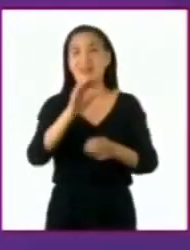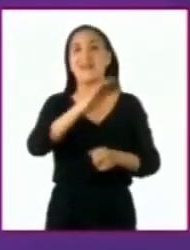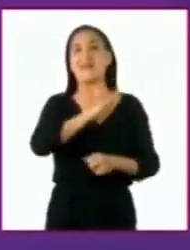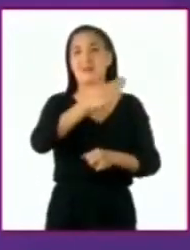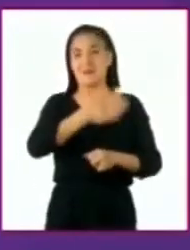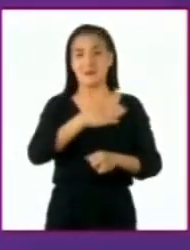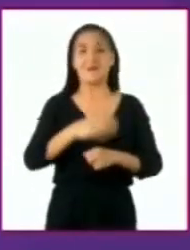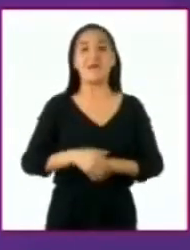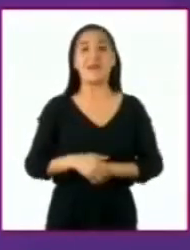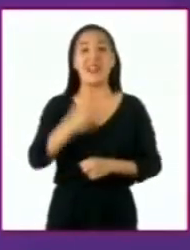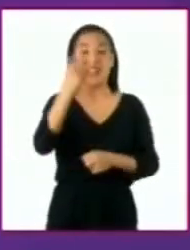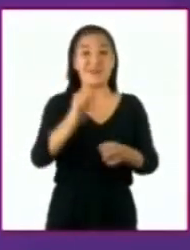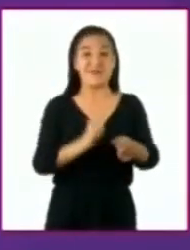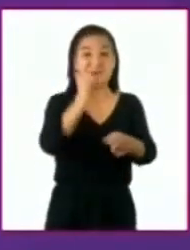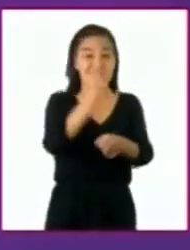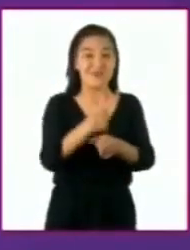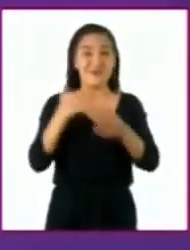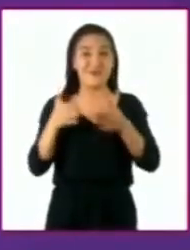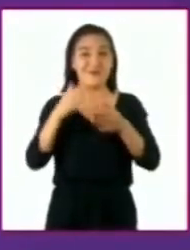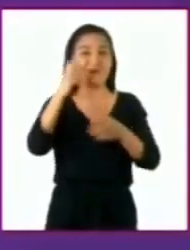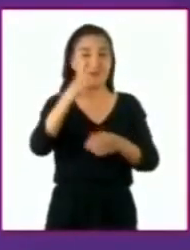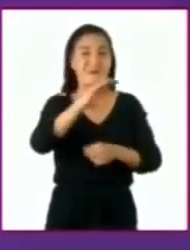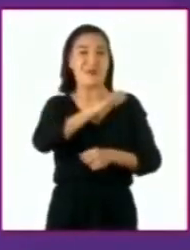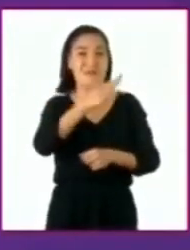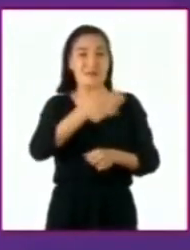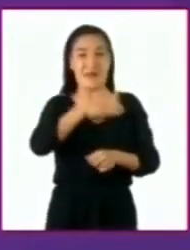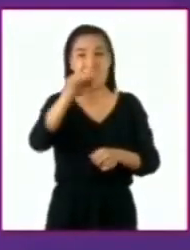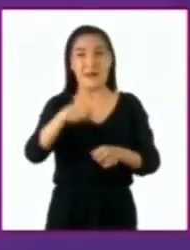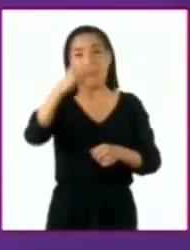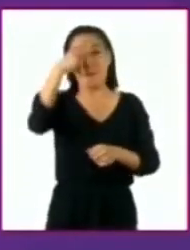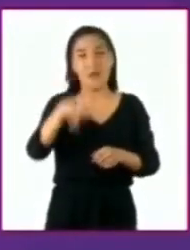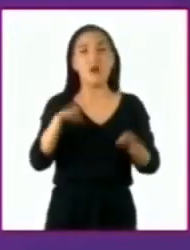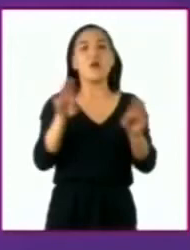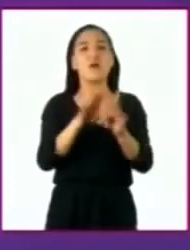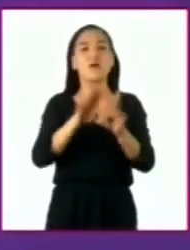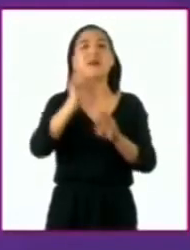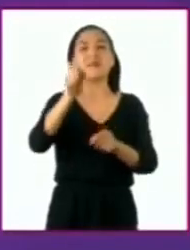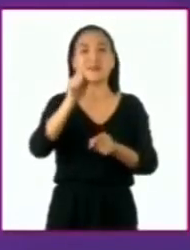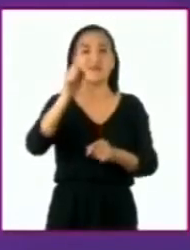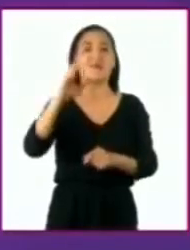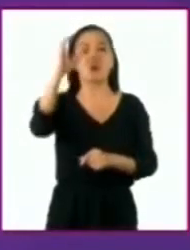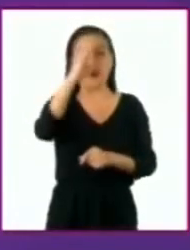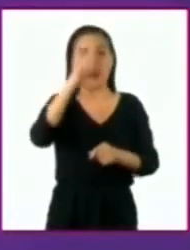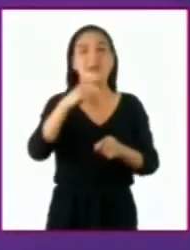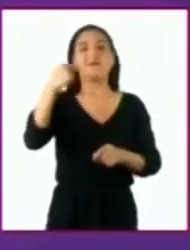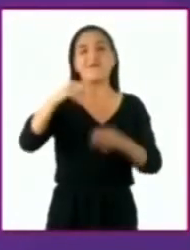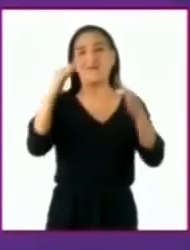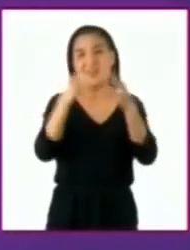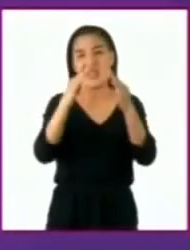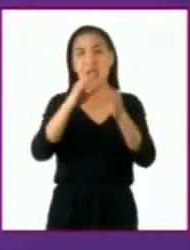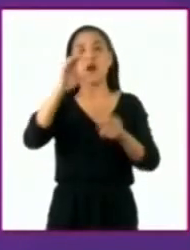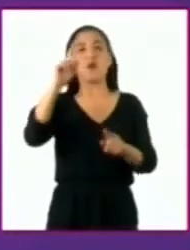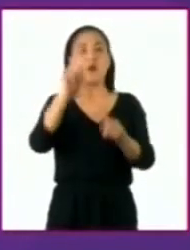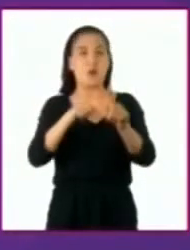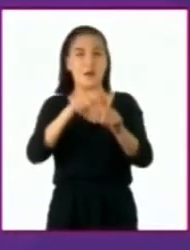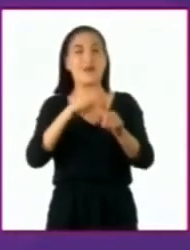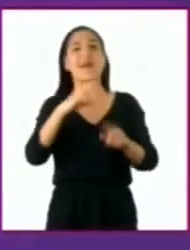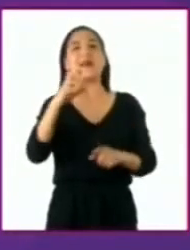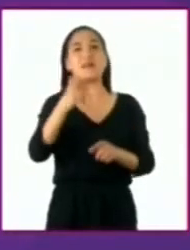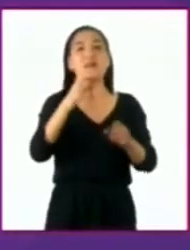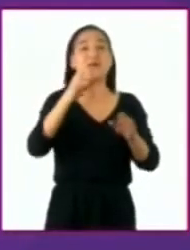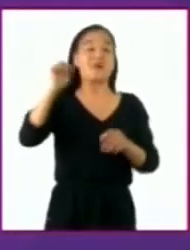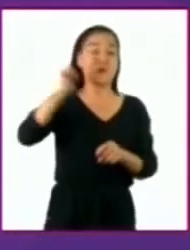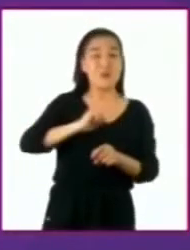dio lugar a leyendas que forman parte de nuestra cultura. Una de ellas es la de la Casa Colorada. Cuenta la leyenda que mientras